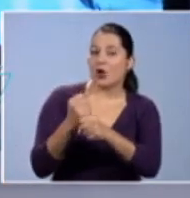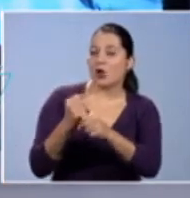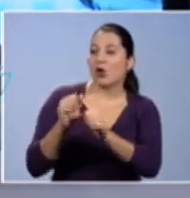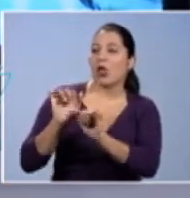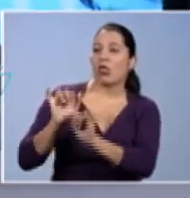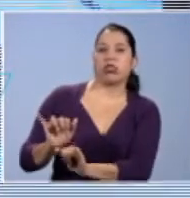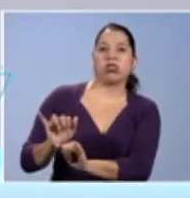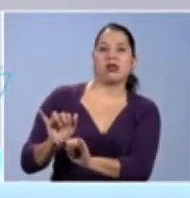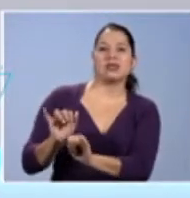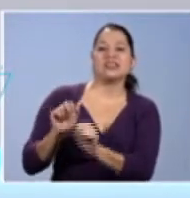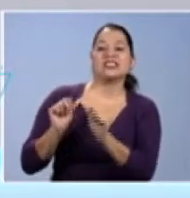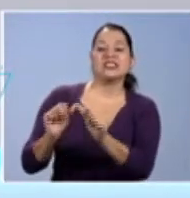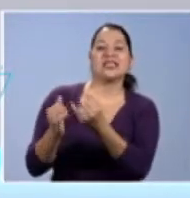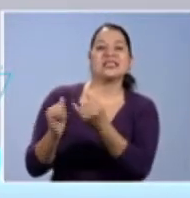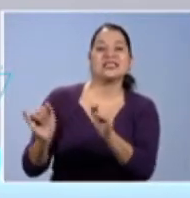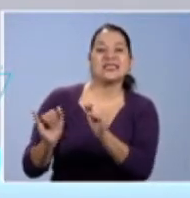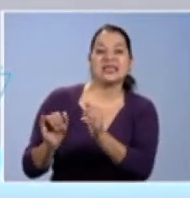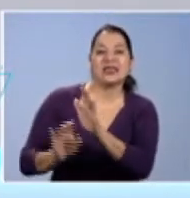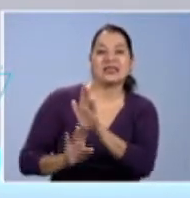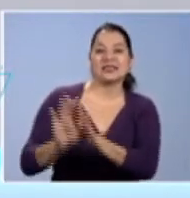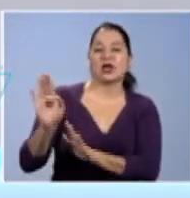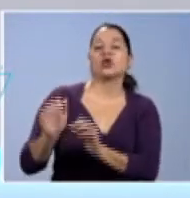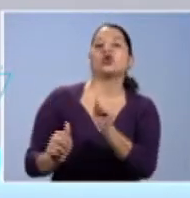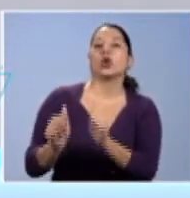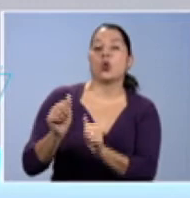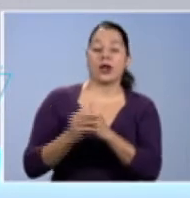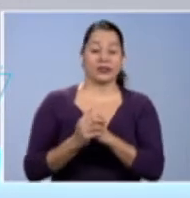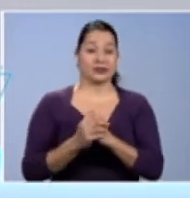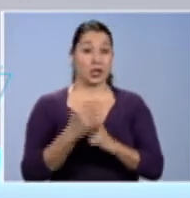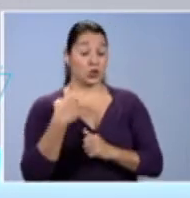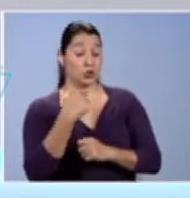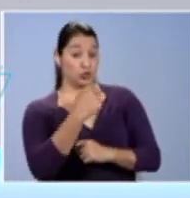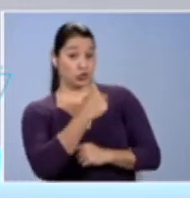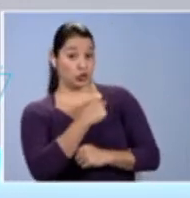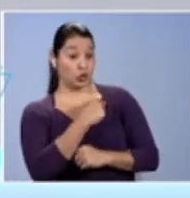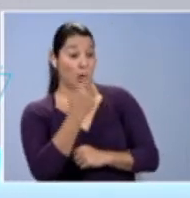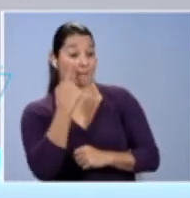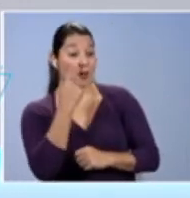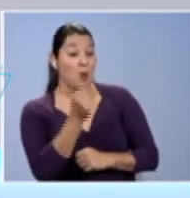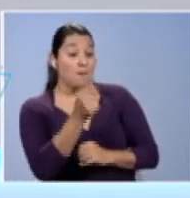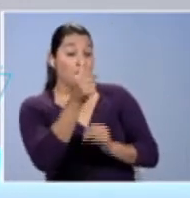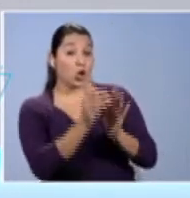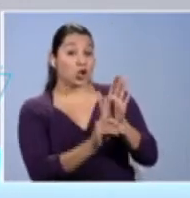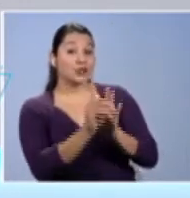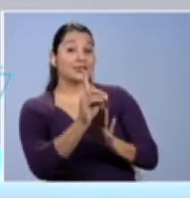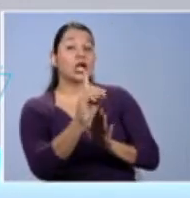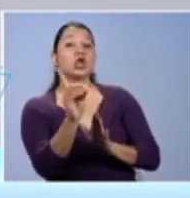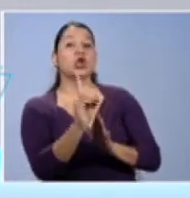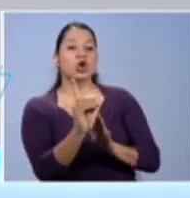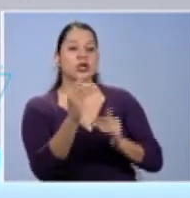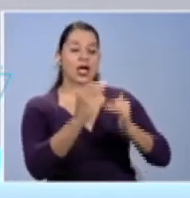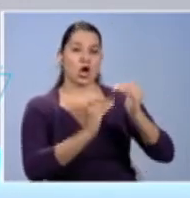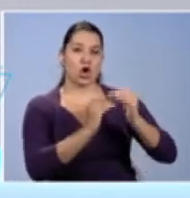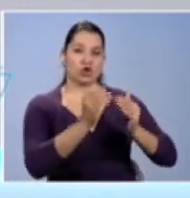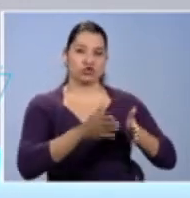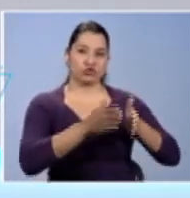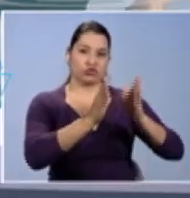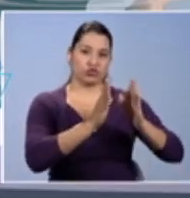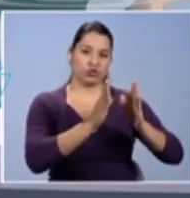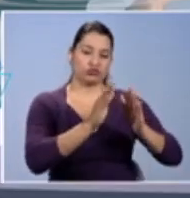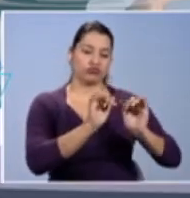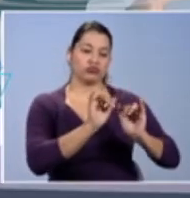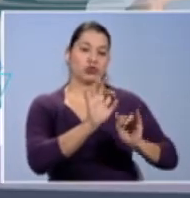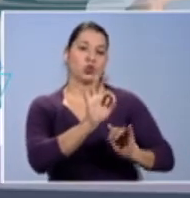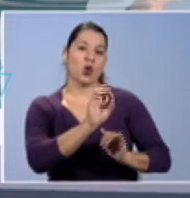crecimiento? Vamos a ver, tenemos que los que están reportando un menor porcentaje es el área de construcción con un